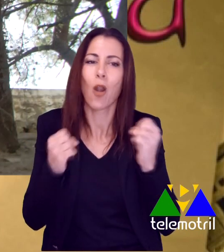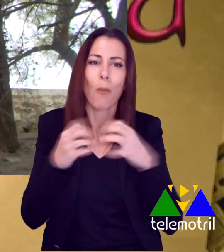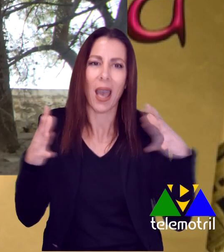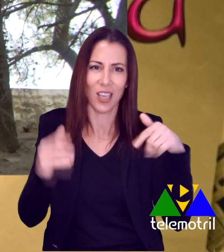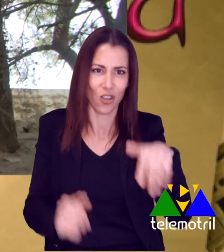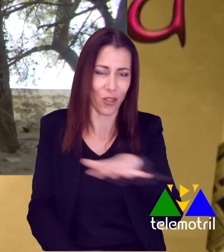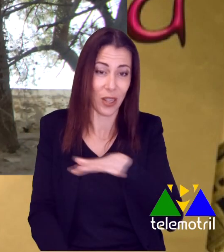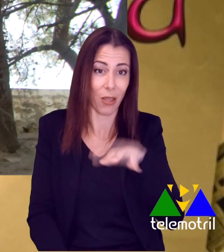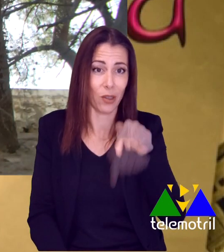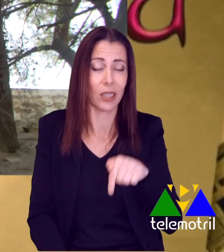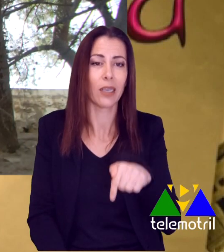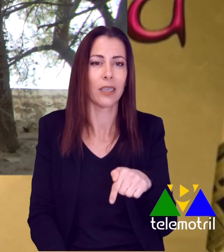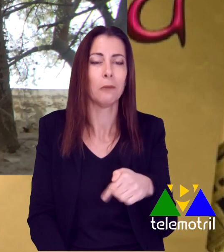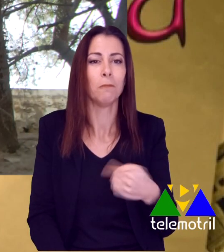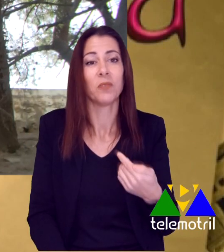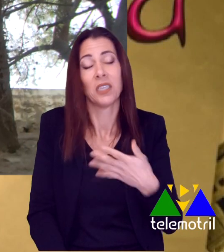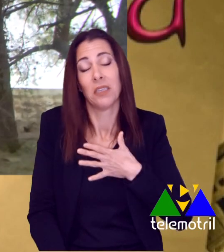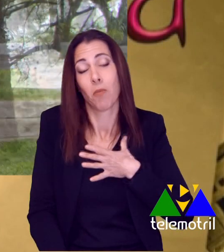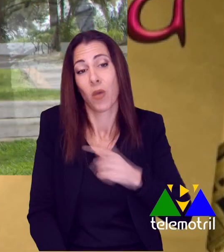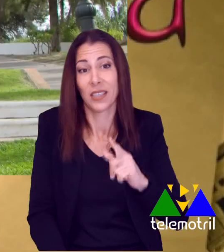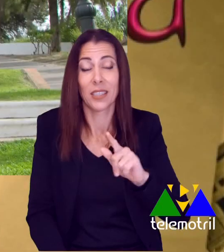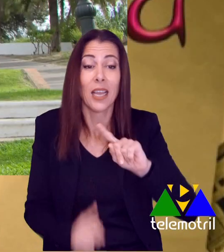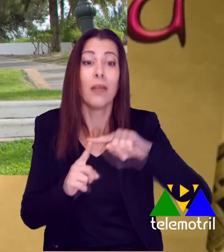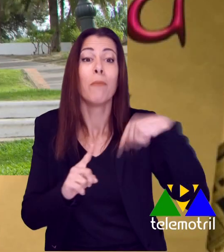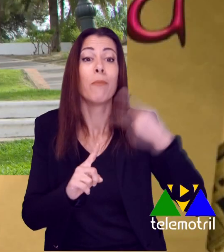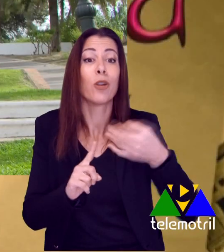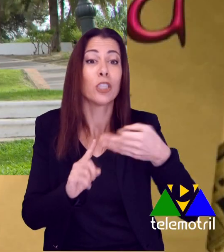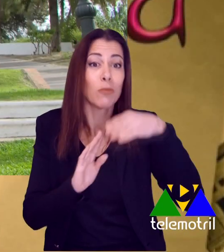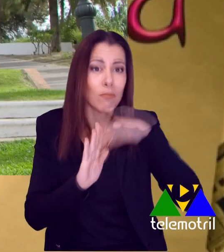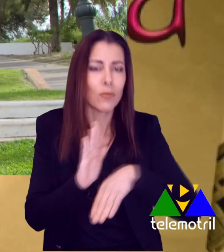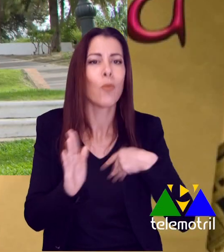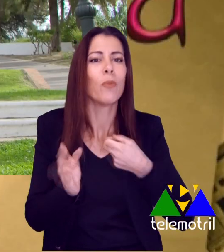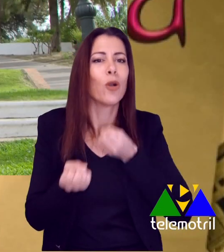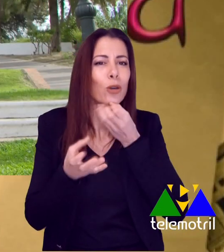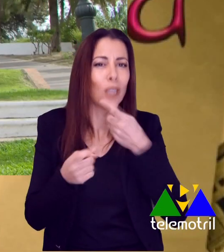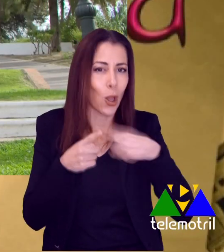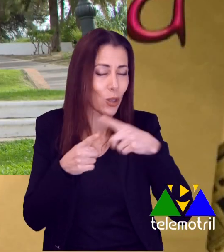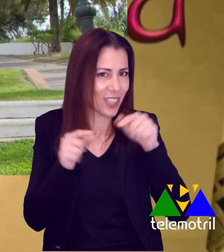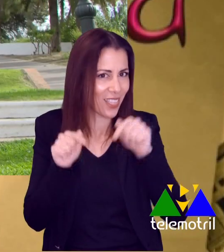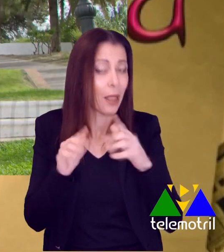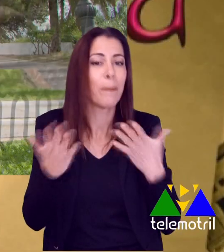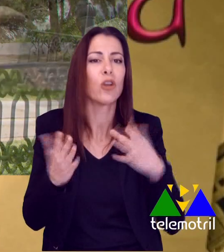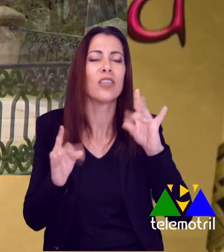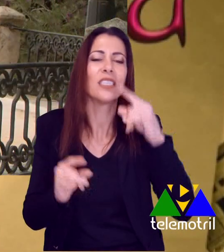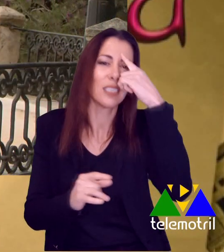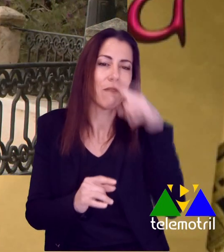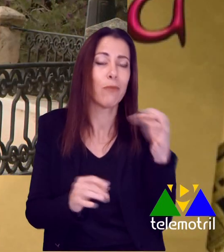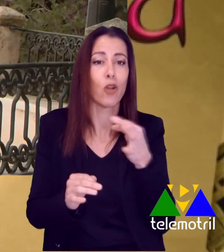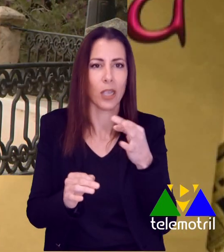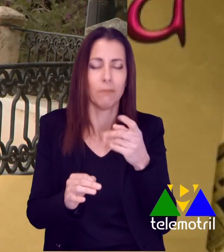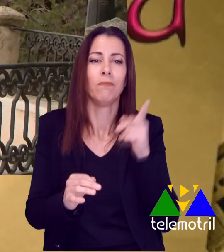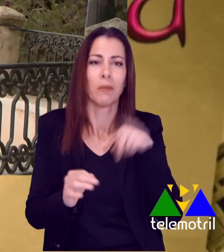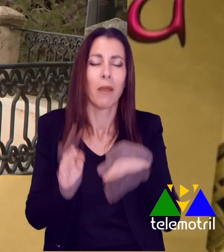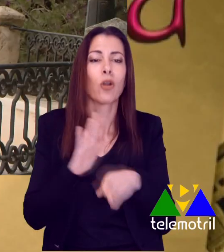estas zonas, ¿no? Y quién sabe si también en el próximo capítulo les vamos contando algunas cosillas de estas. Lo que sí sabemos es que vamos a ir